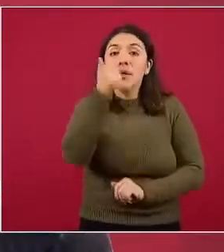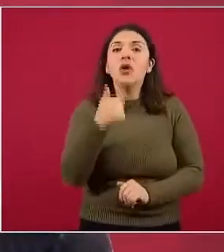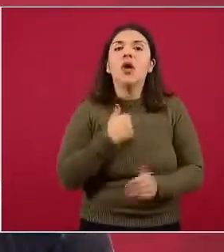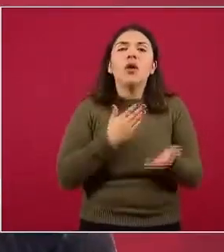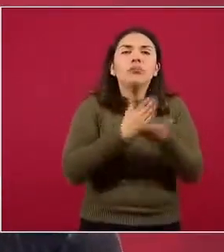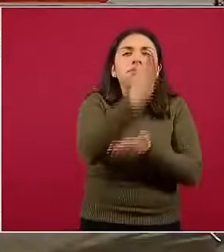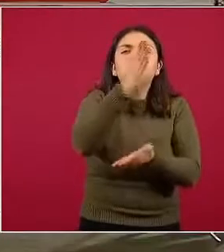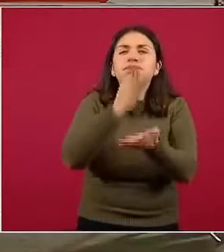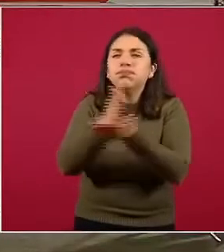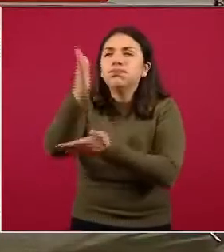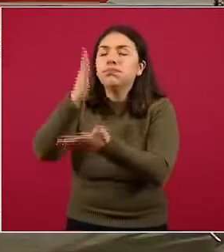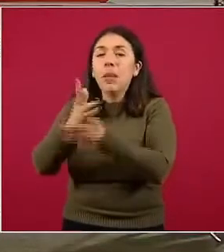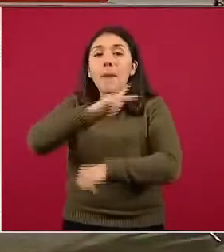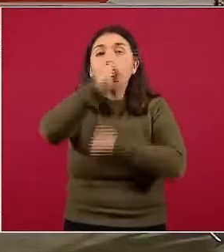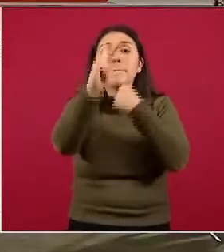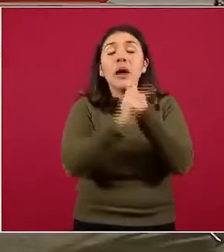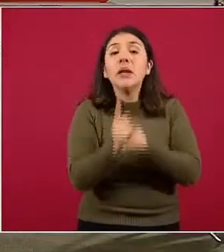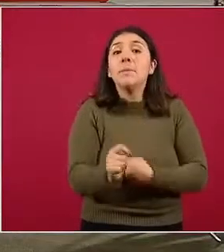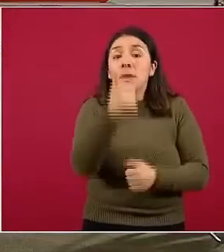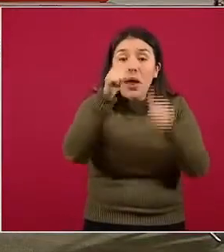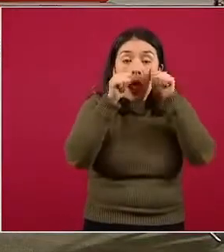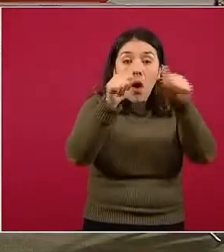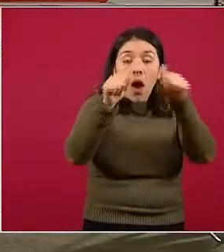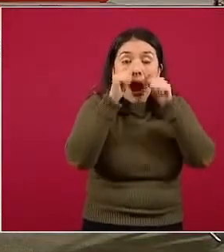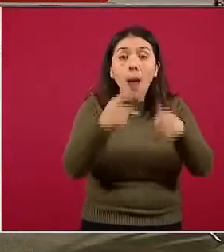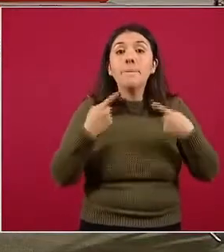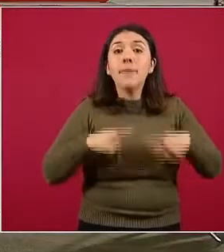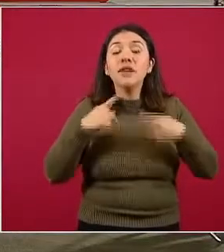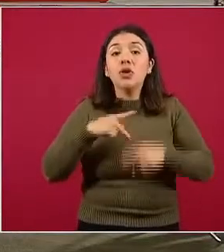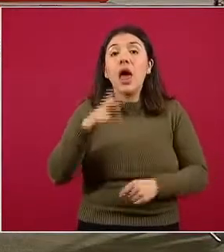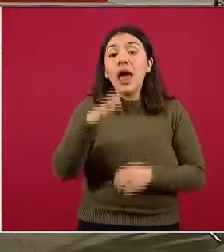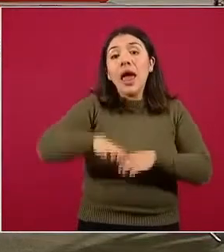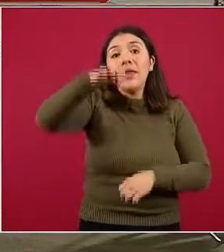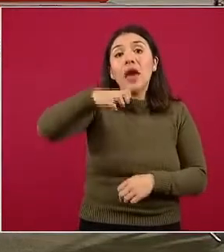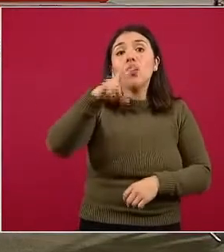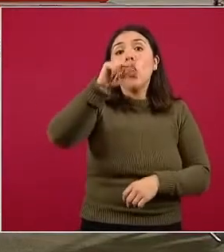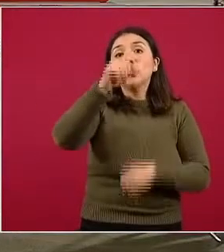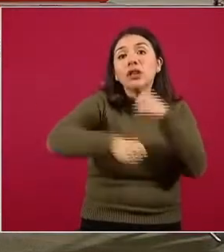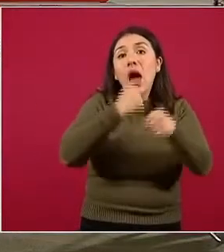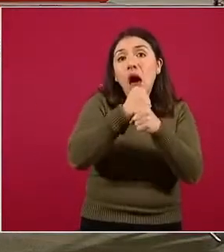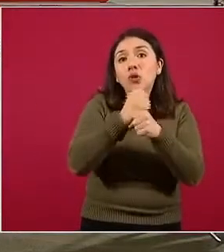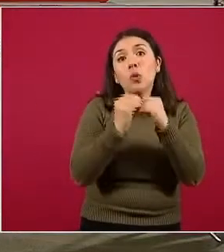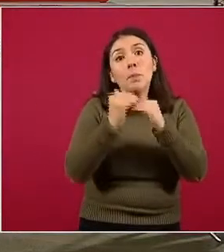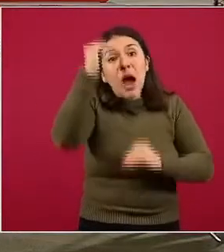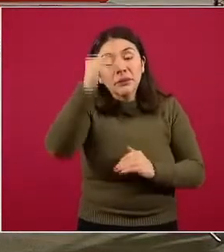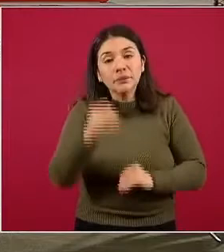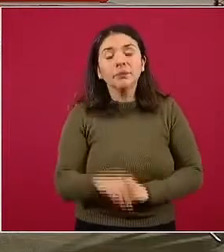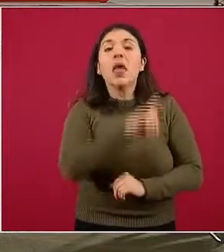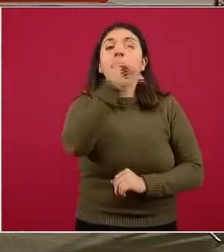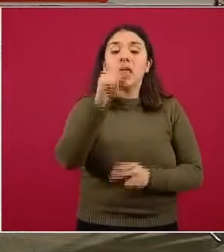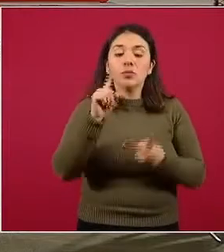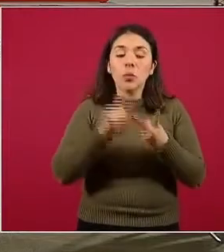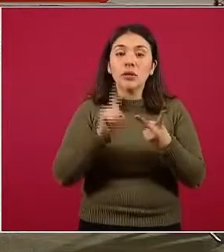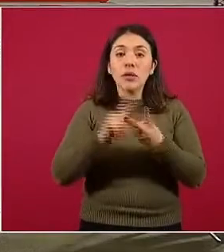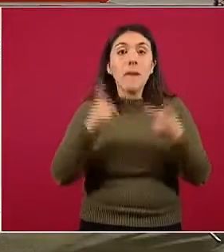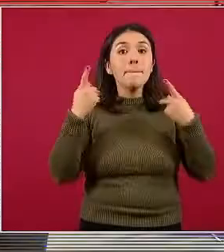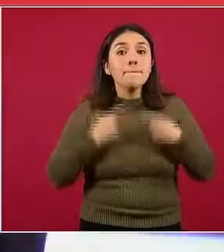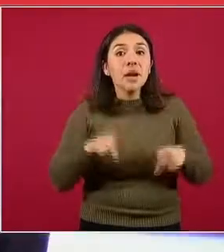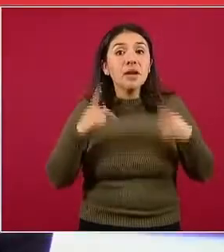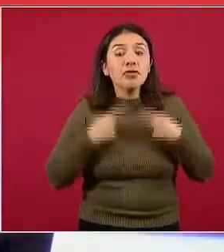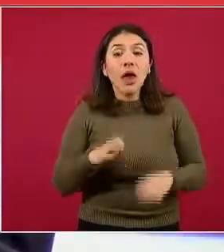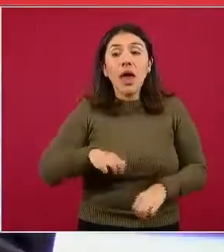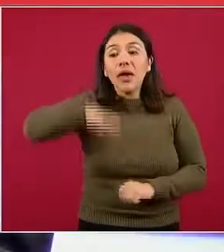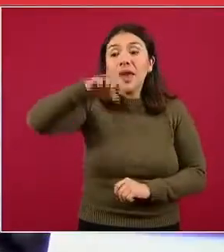cubre primero a las personas de 80 y más, que son poquitas. Inmediatamente se cubre a las personas